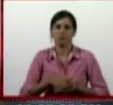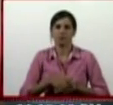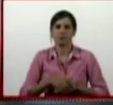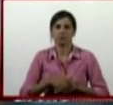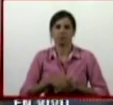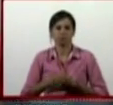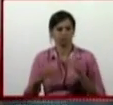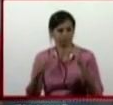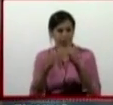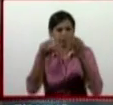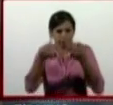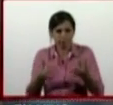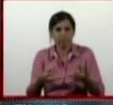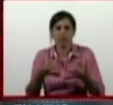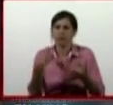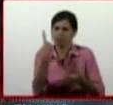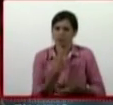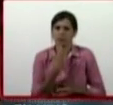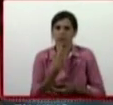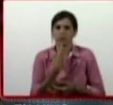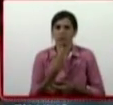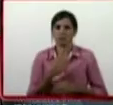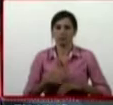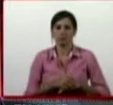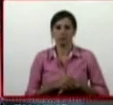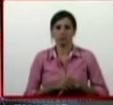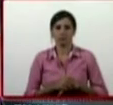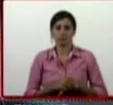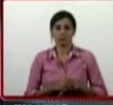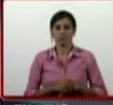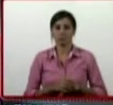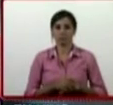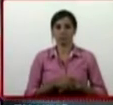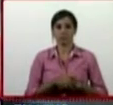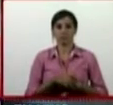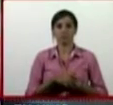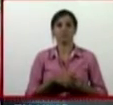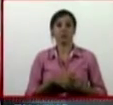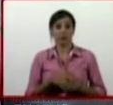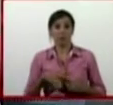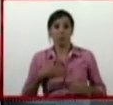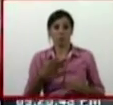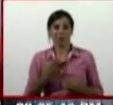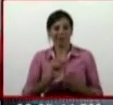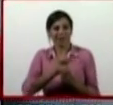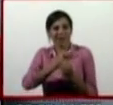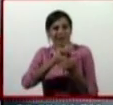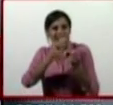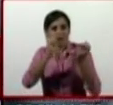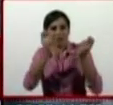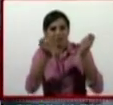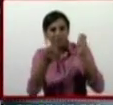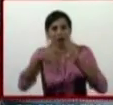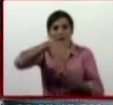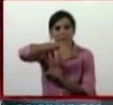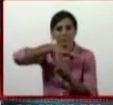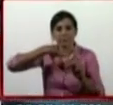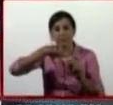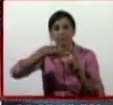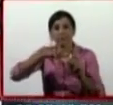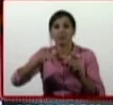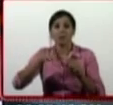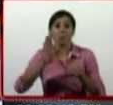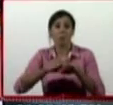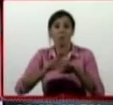coherente y que impacte verdaderamente en esos problemas que se van acumulando en determinados